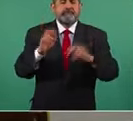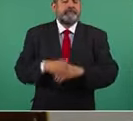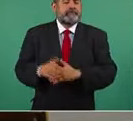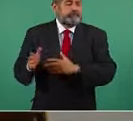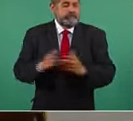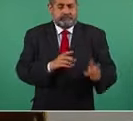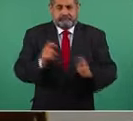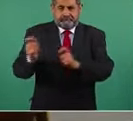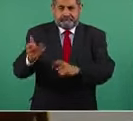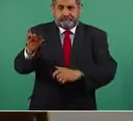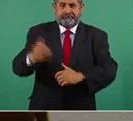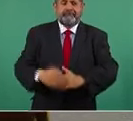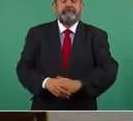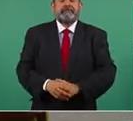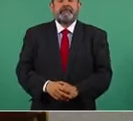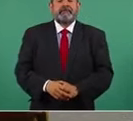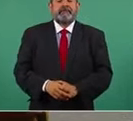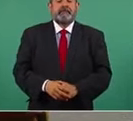Voy a hacer una introducción.